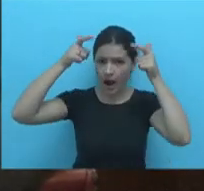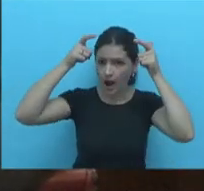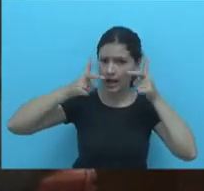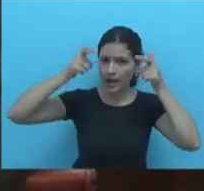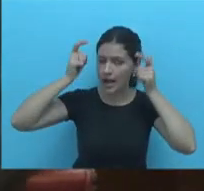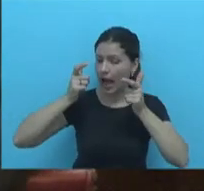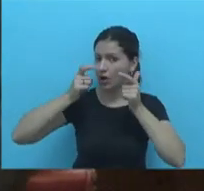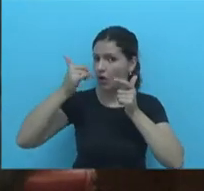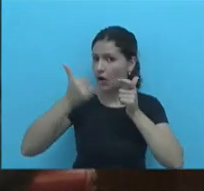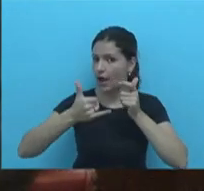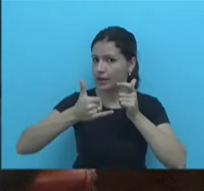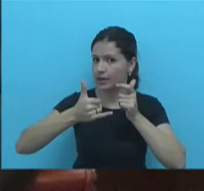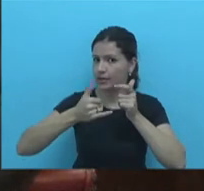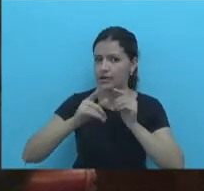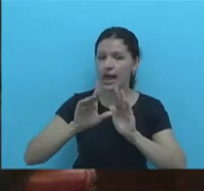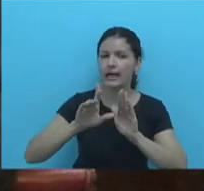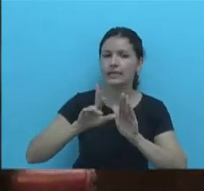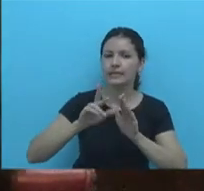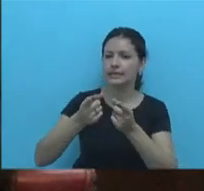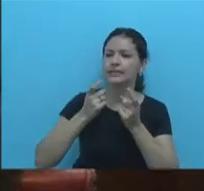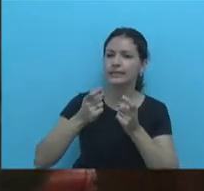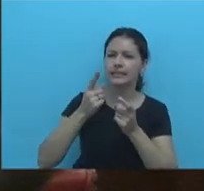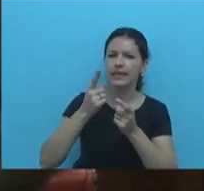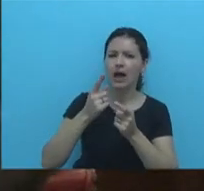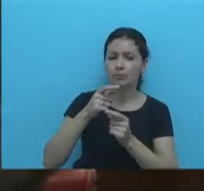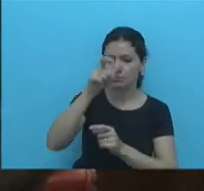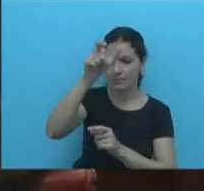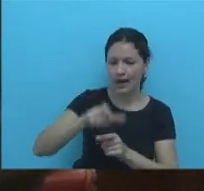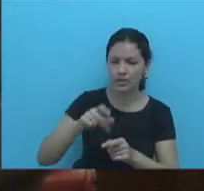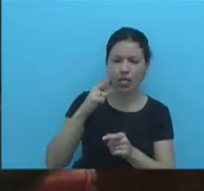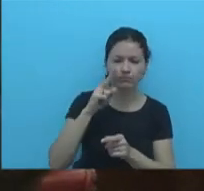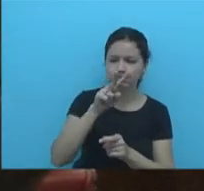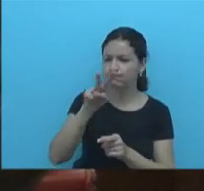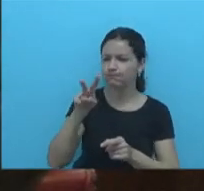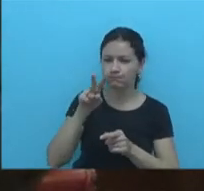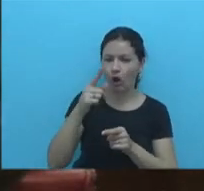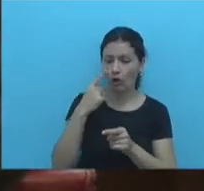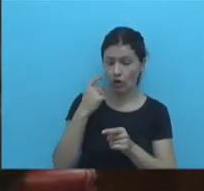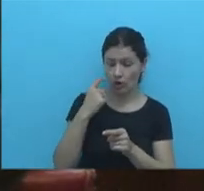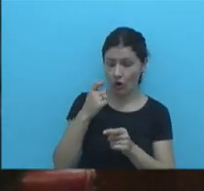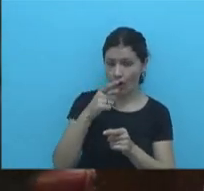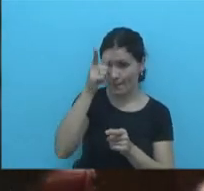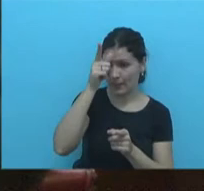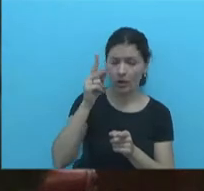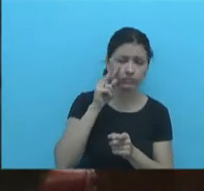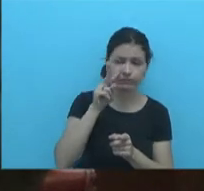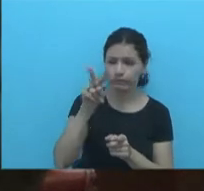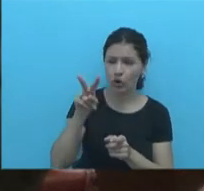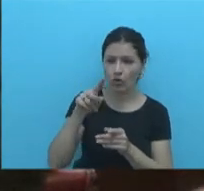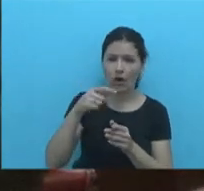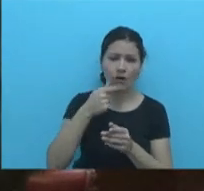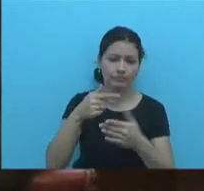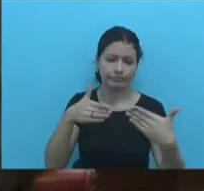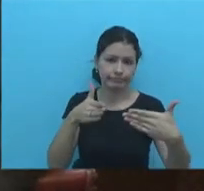casco, los inspectores de tránsito de seguridad son los encargados de controlar eso, que se ubican en las esquinas o